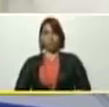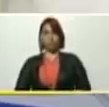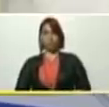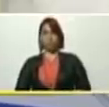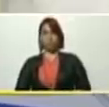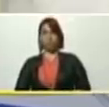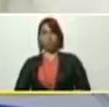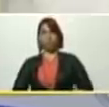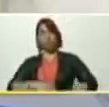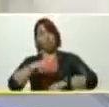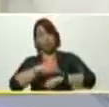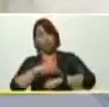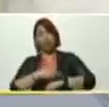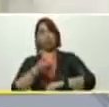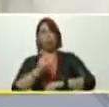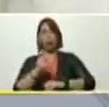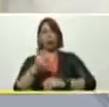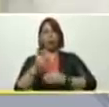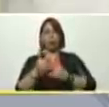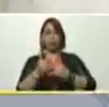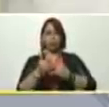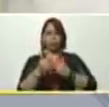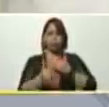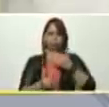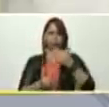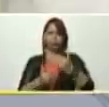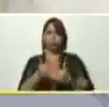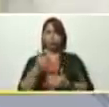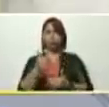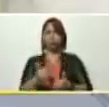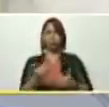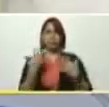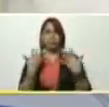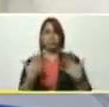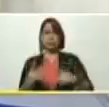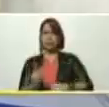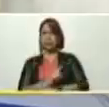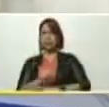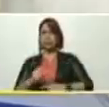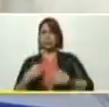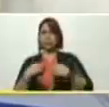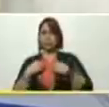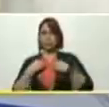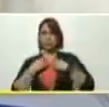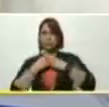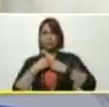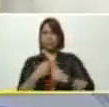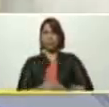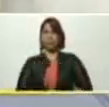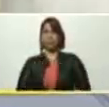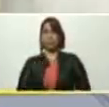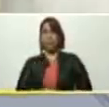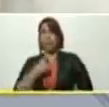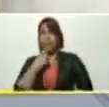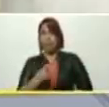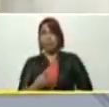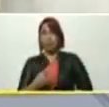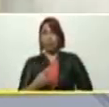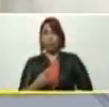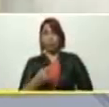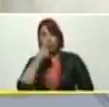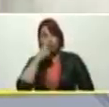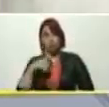Los tiempos que están transcurriendo son acelerados. Y le digo a nuestro pueblo, y los tiempos que van a